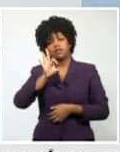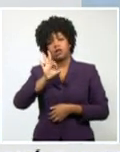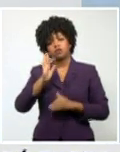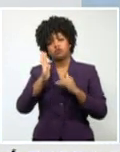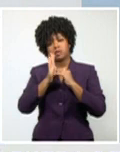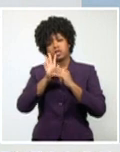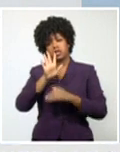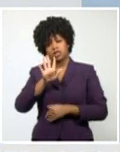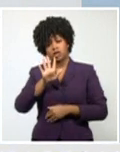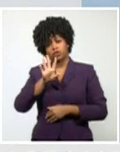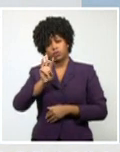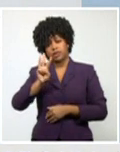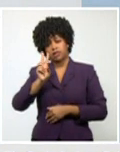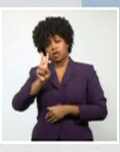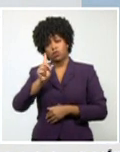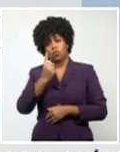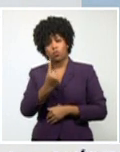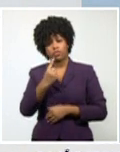38.532 en un solo día.